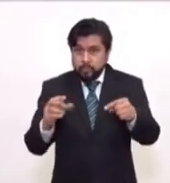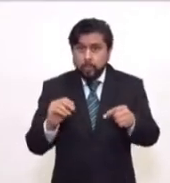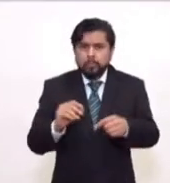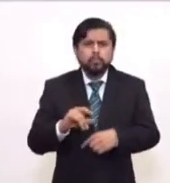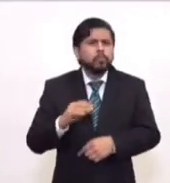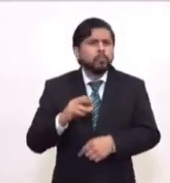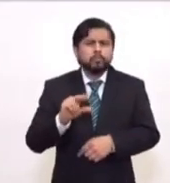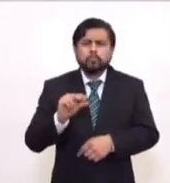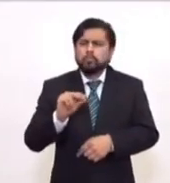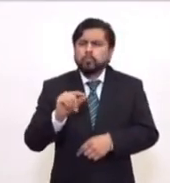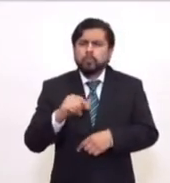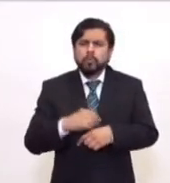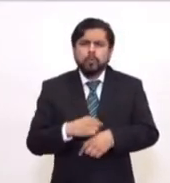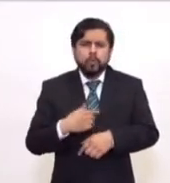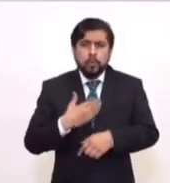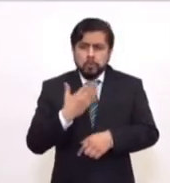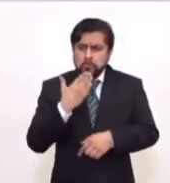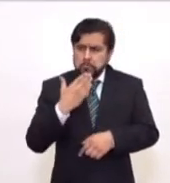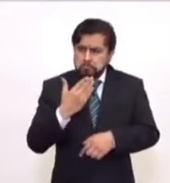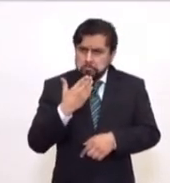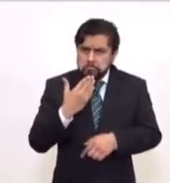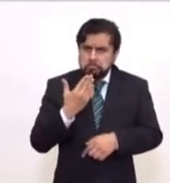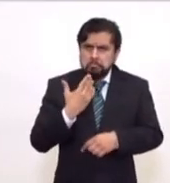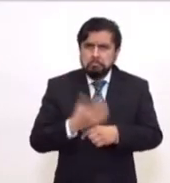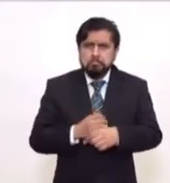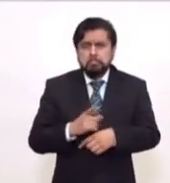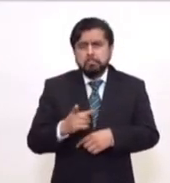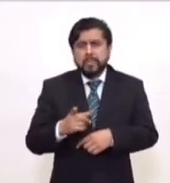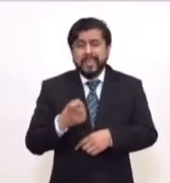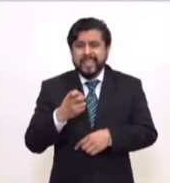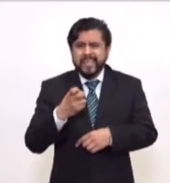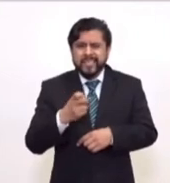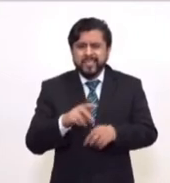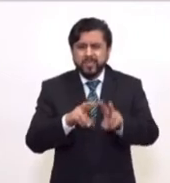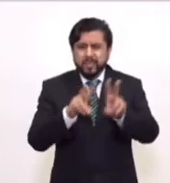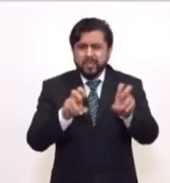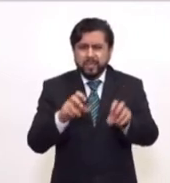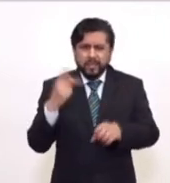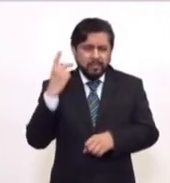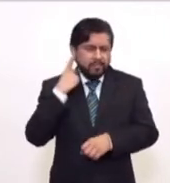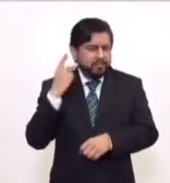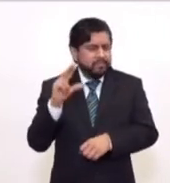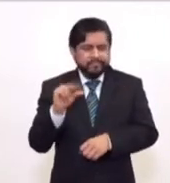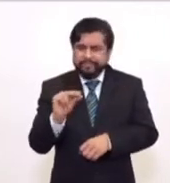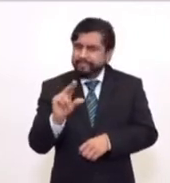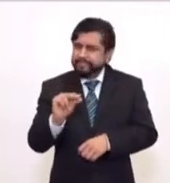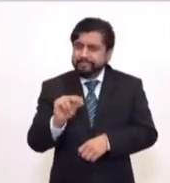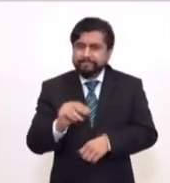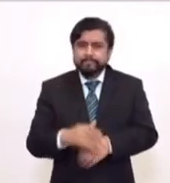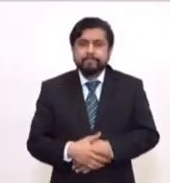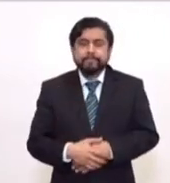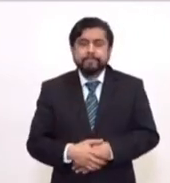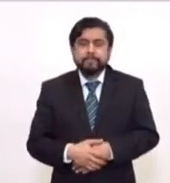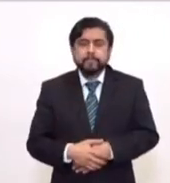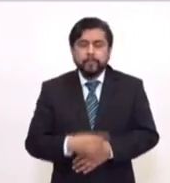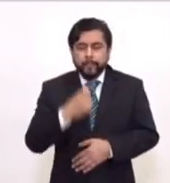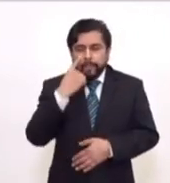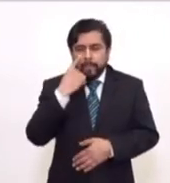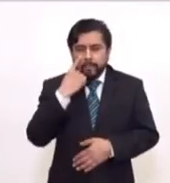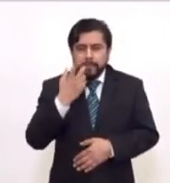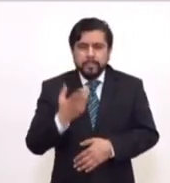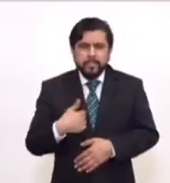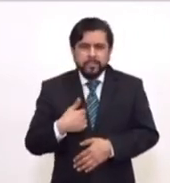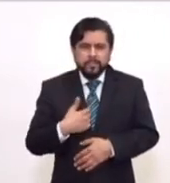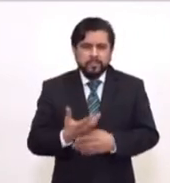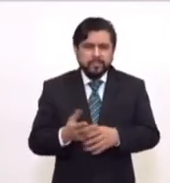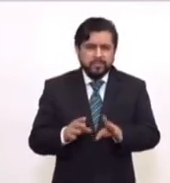muy buena y que quede claro, para mí este no es un tema político, de ninguna manera. Es más, sería mezquino,